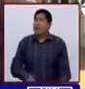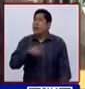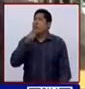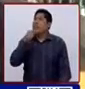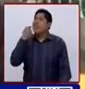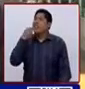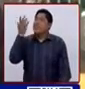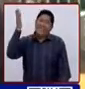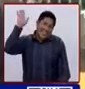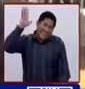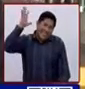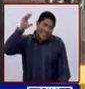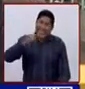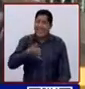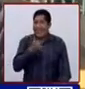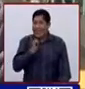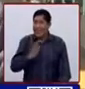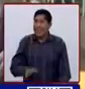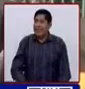quien dice, y